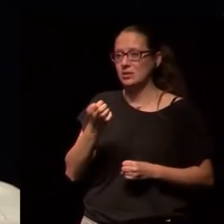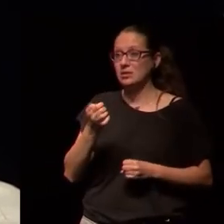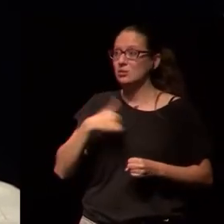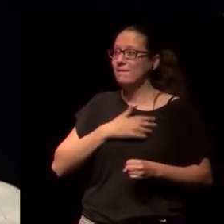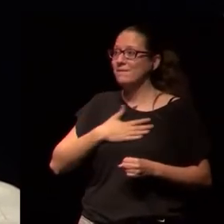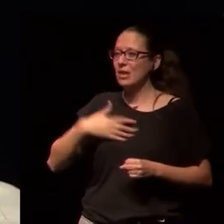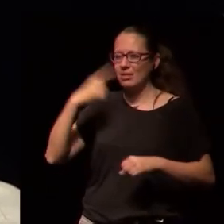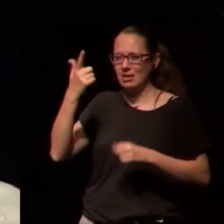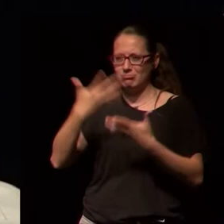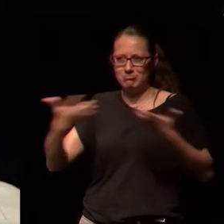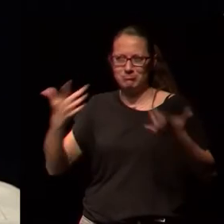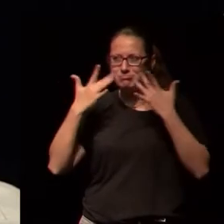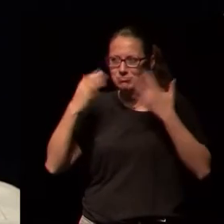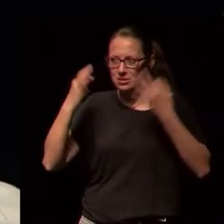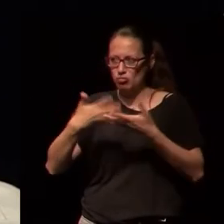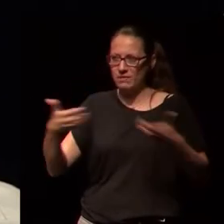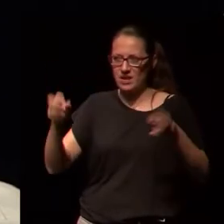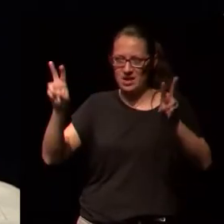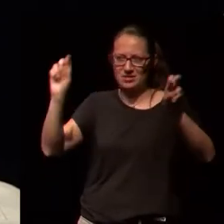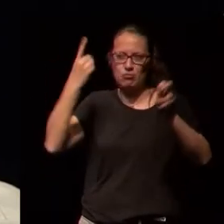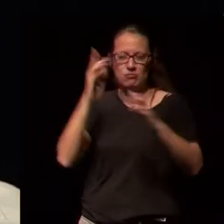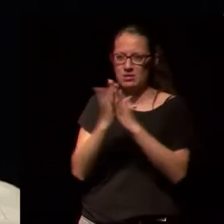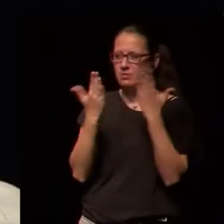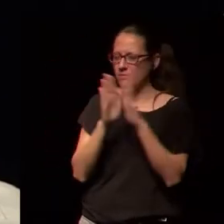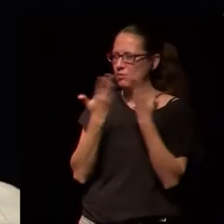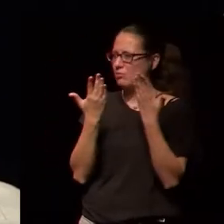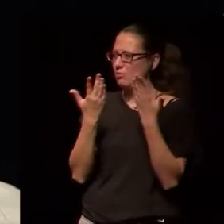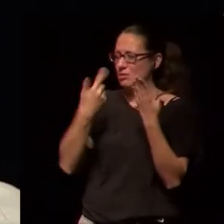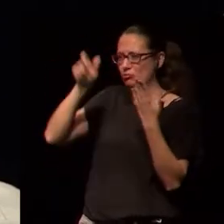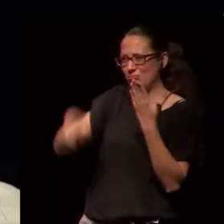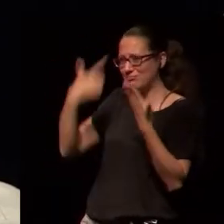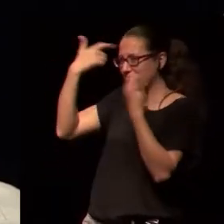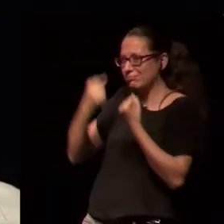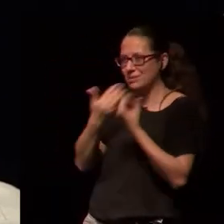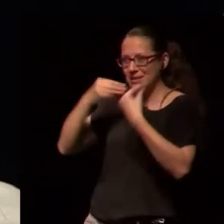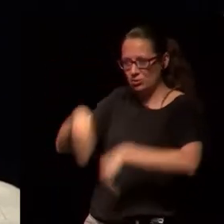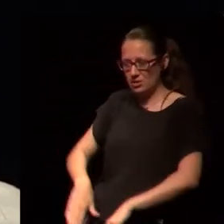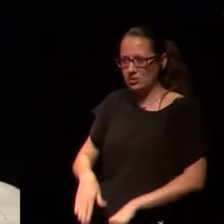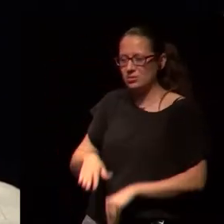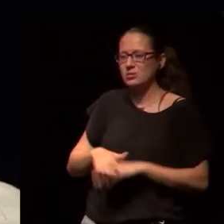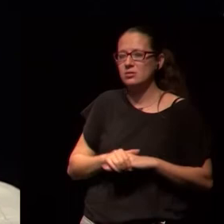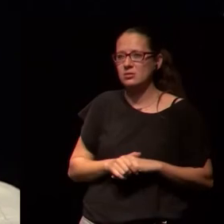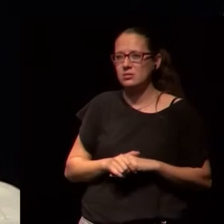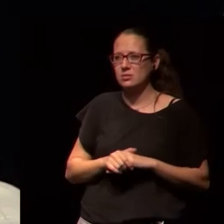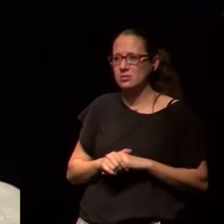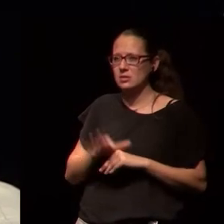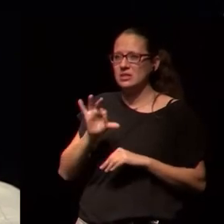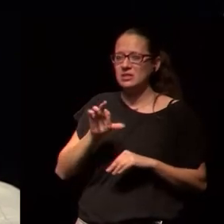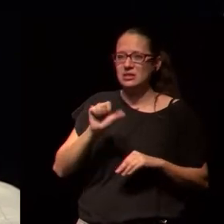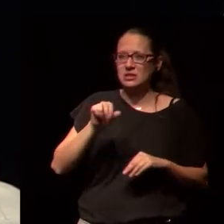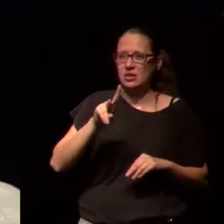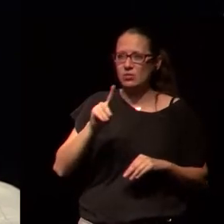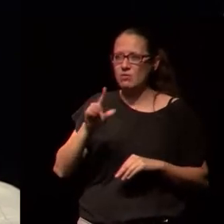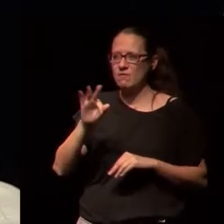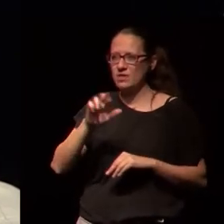una frase de un libro de un historiador, Saul Friedlander, acerca del